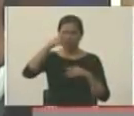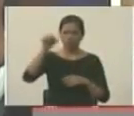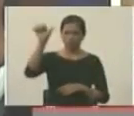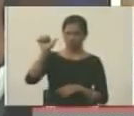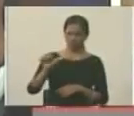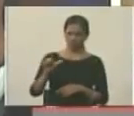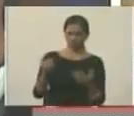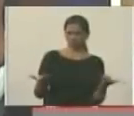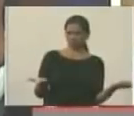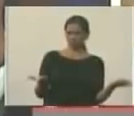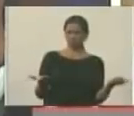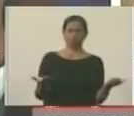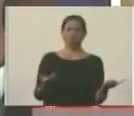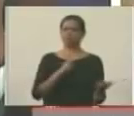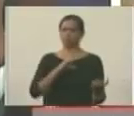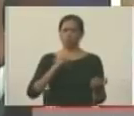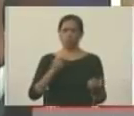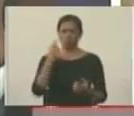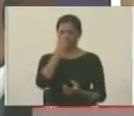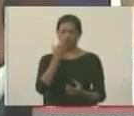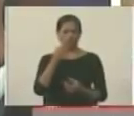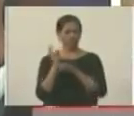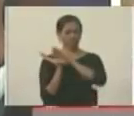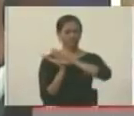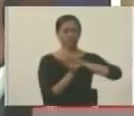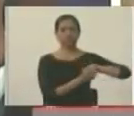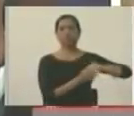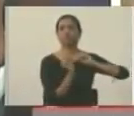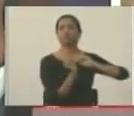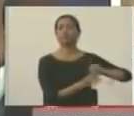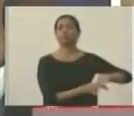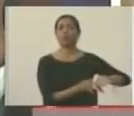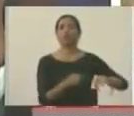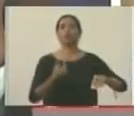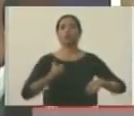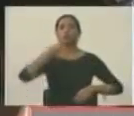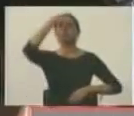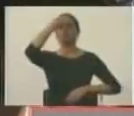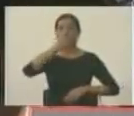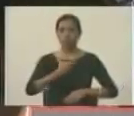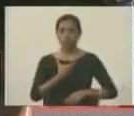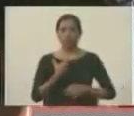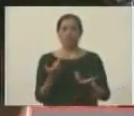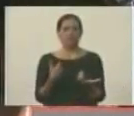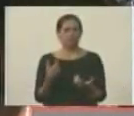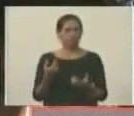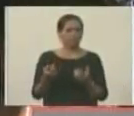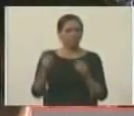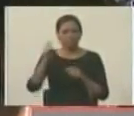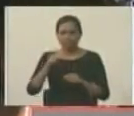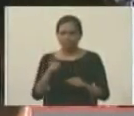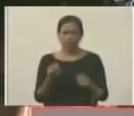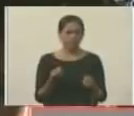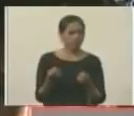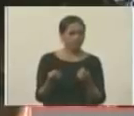rabia, ha sabido manejar su impotencia, ha sabido manejar su necesidad. Y yo le digo al pueblo,